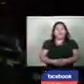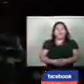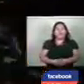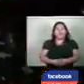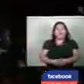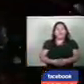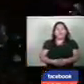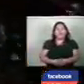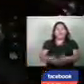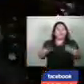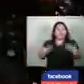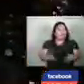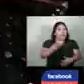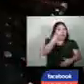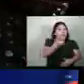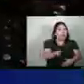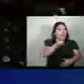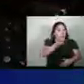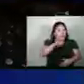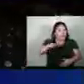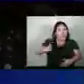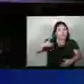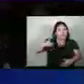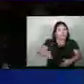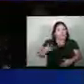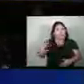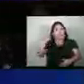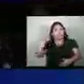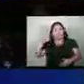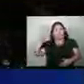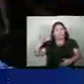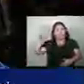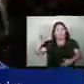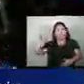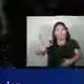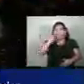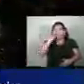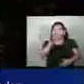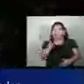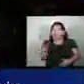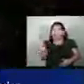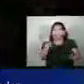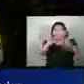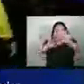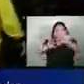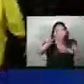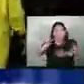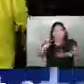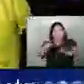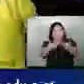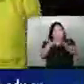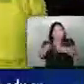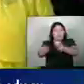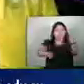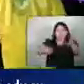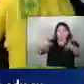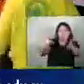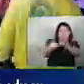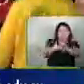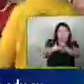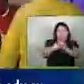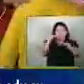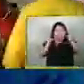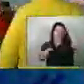En los primeros dos días del 2022, el Viceministerio de Transporte registró 87 percances viales, una